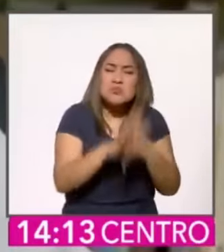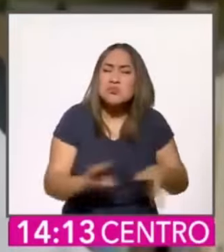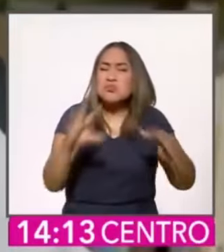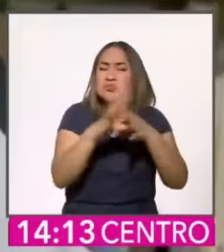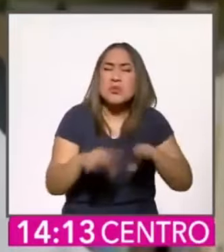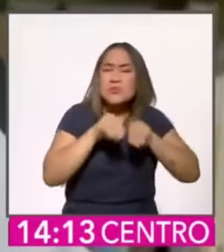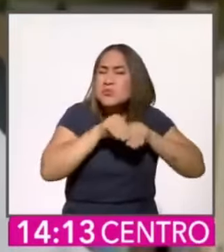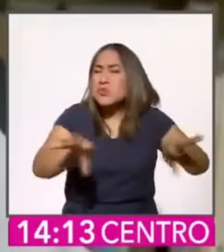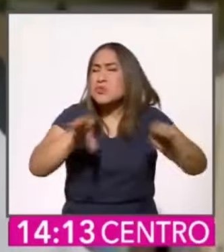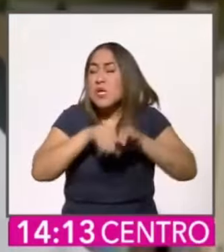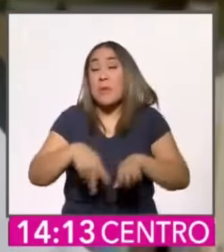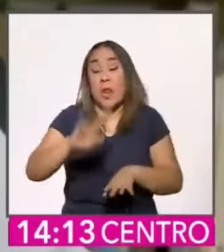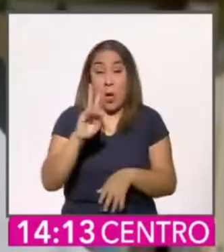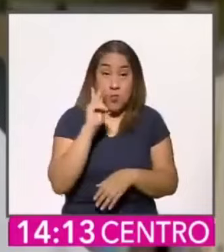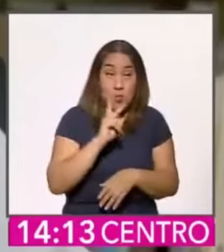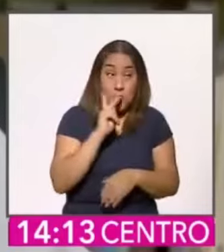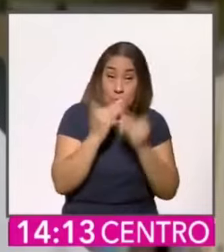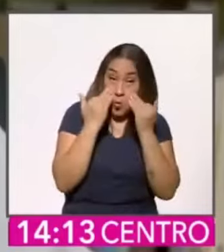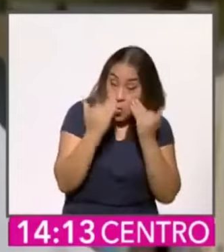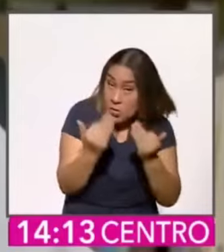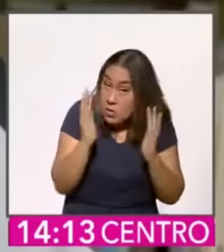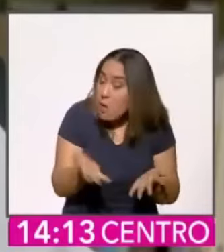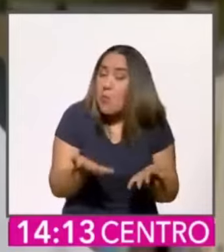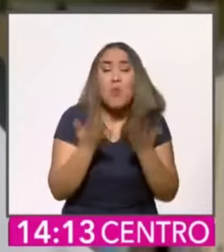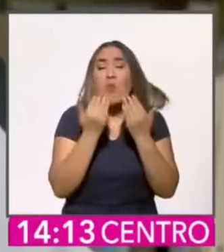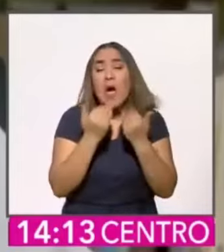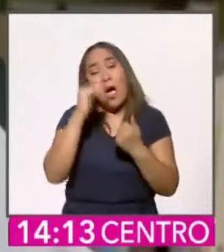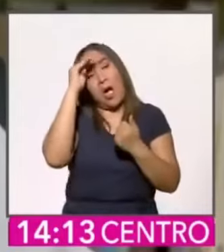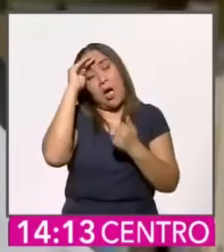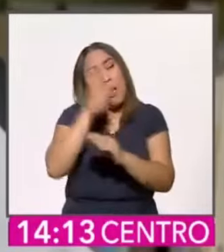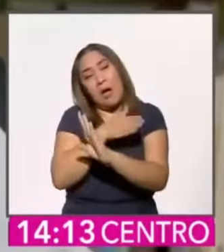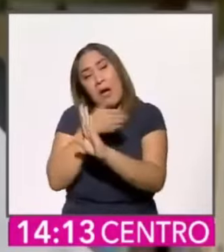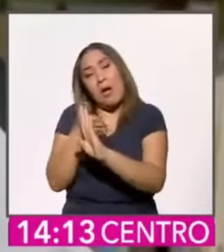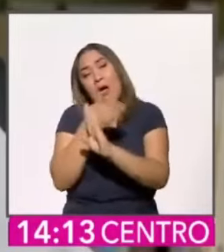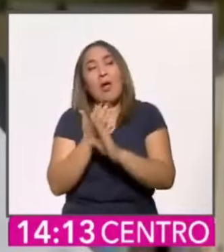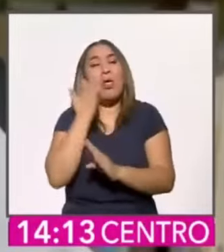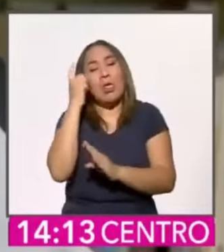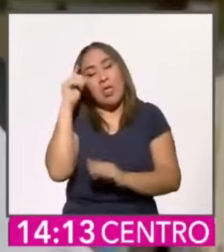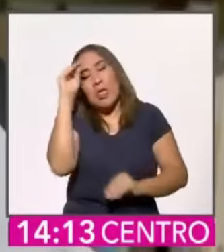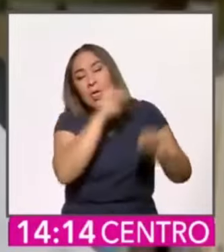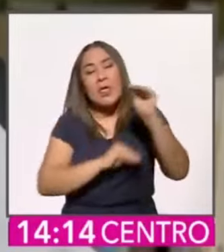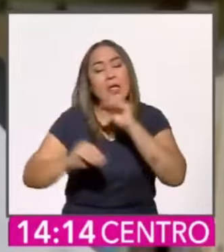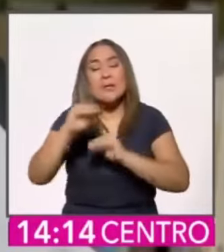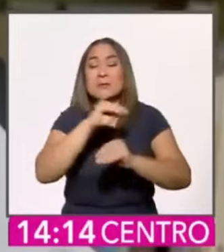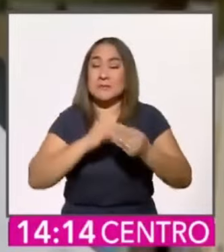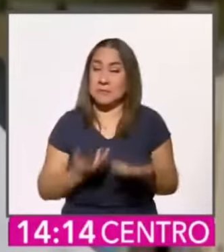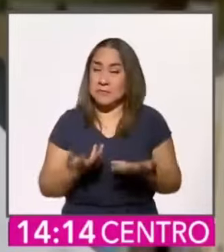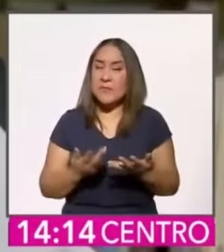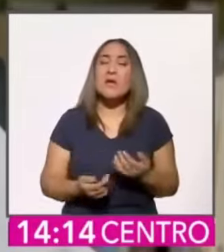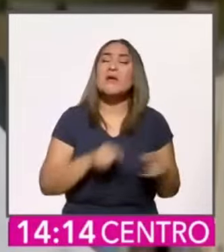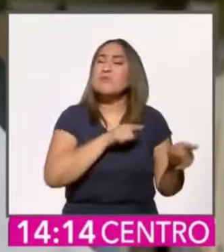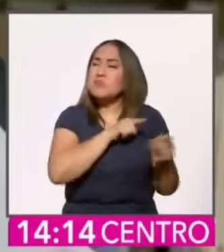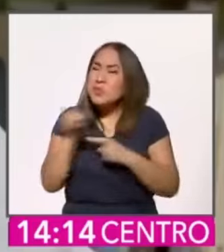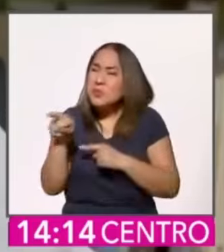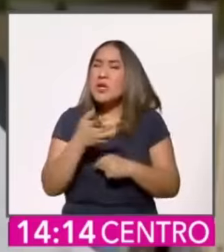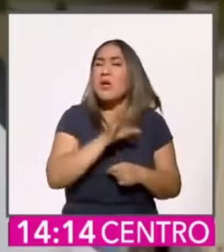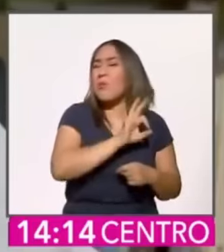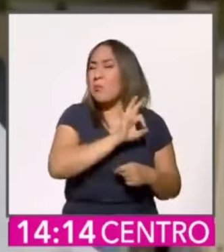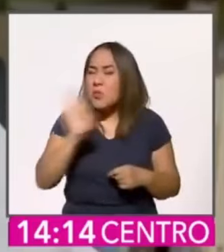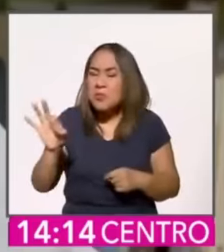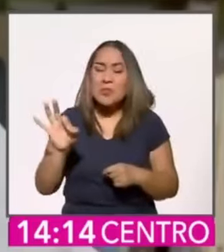mediar jamás evidencia alguna en su contra con los colores más siniestros. Se le ofende, se le